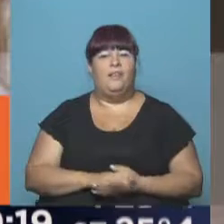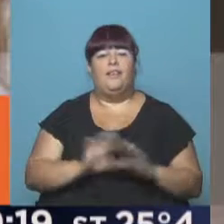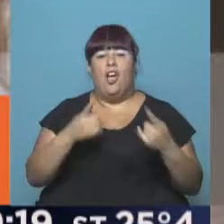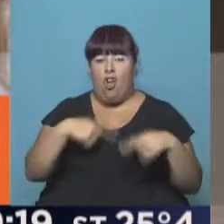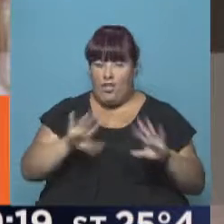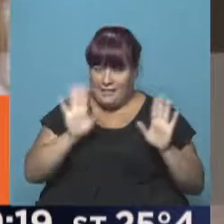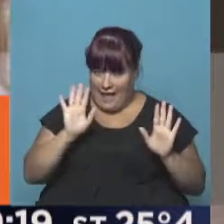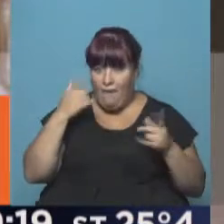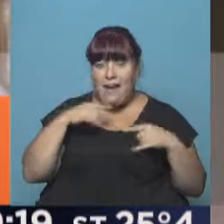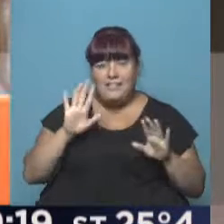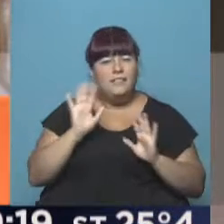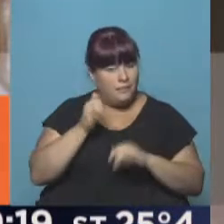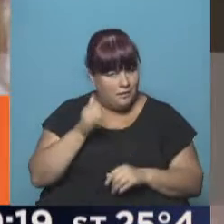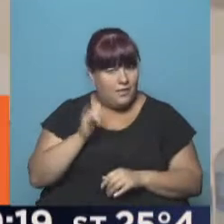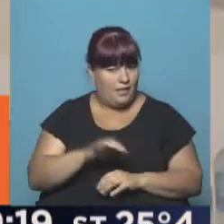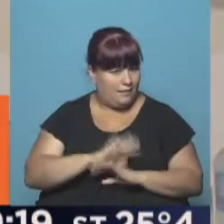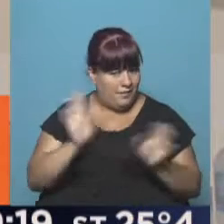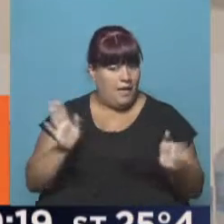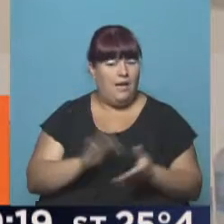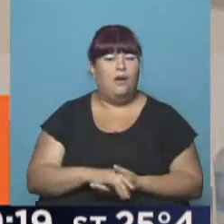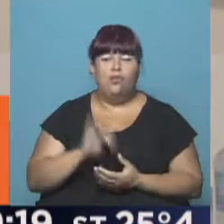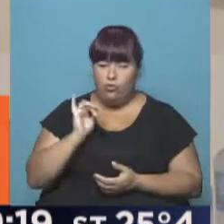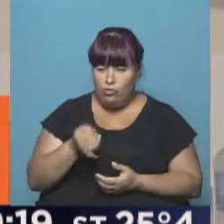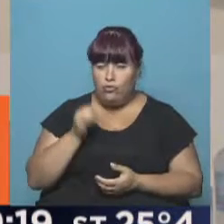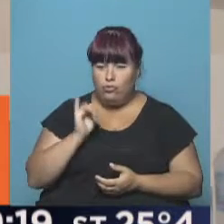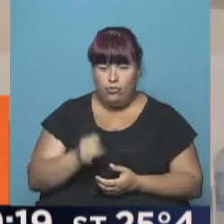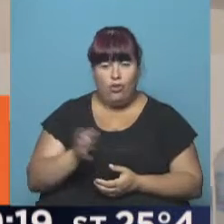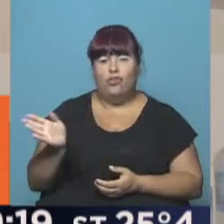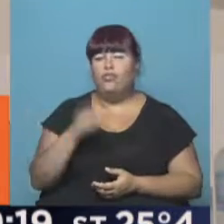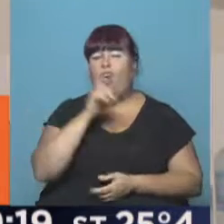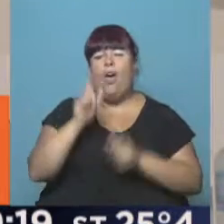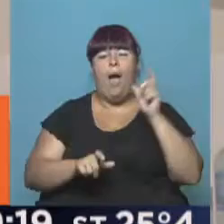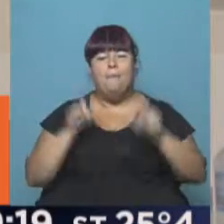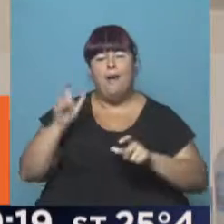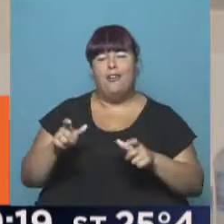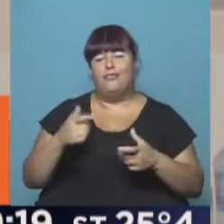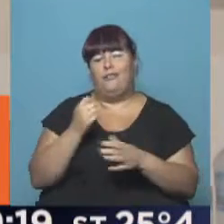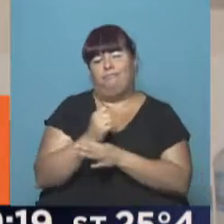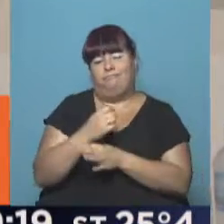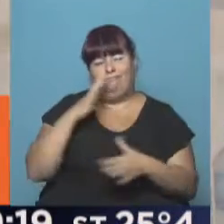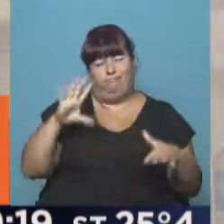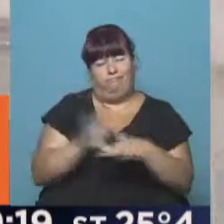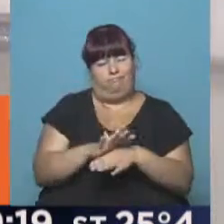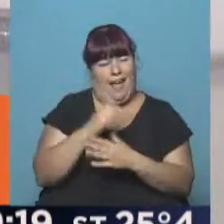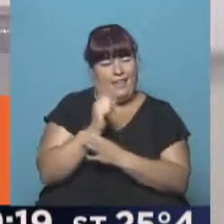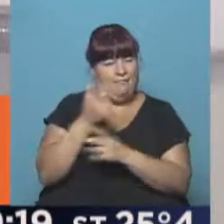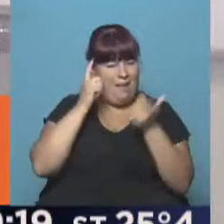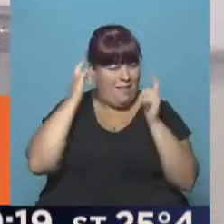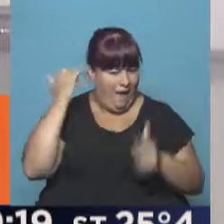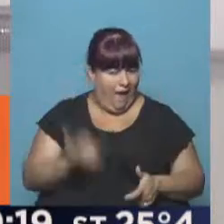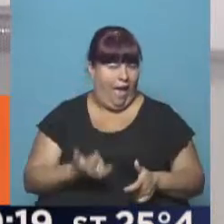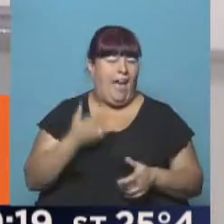lo tenías. Sí. Sí, son toda gente de probada eficacia y